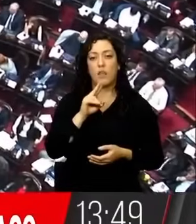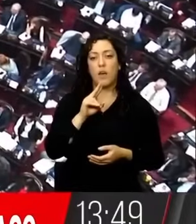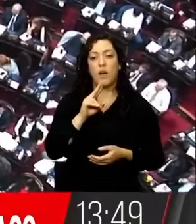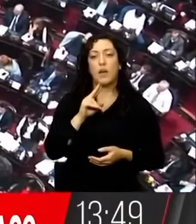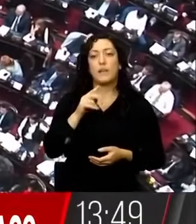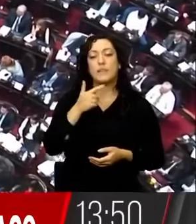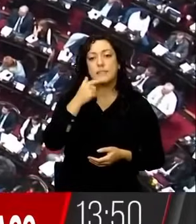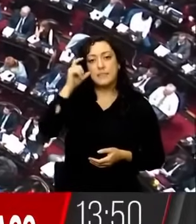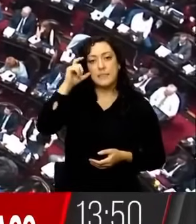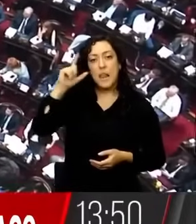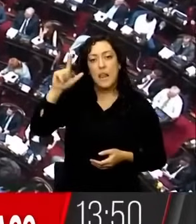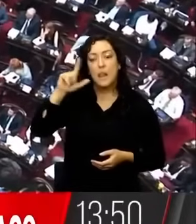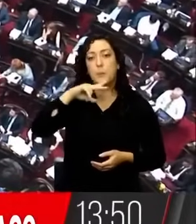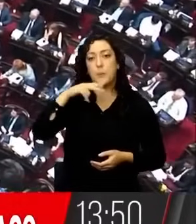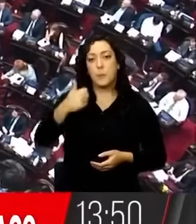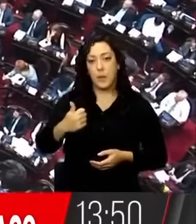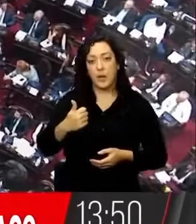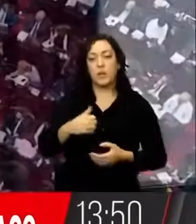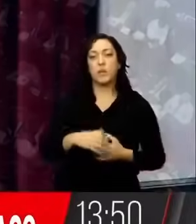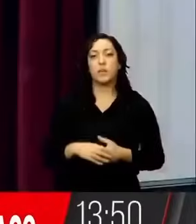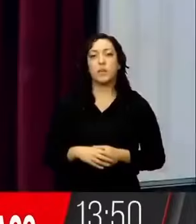Sabrina Selva.